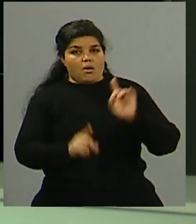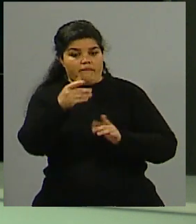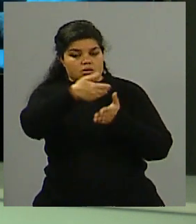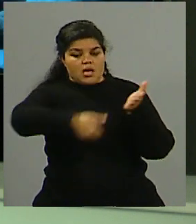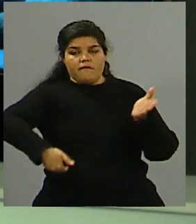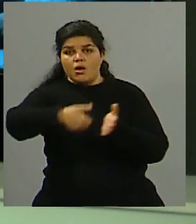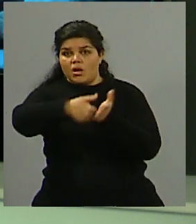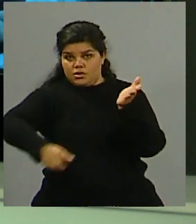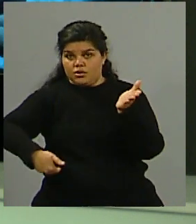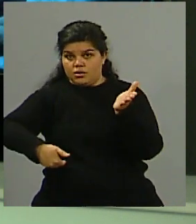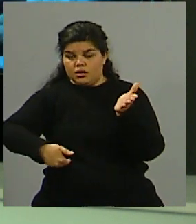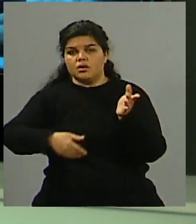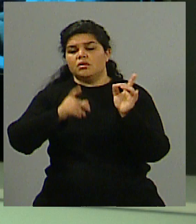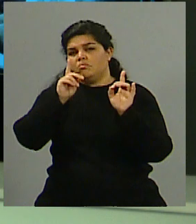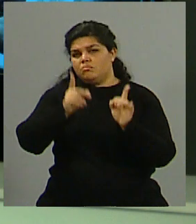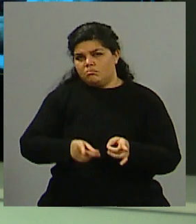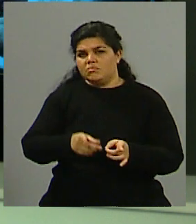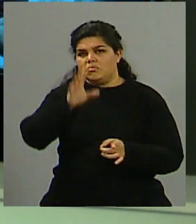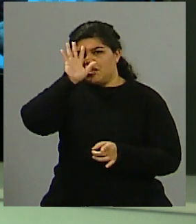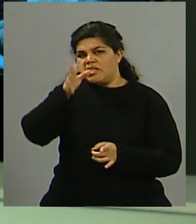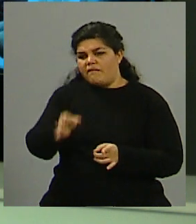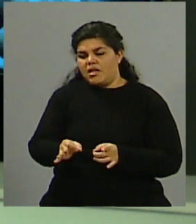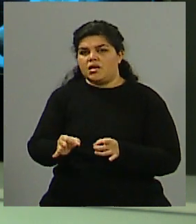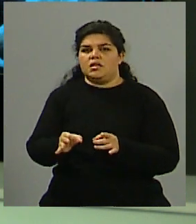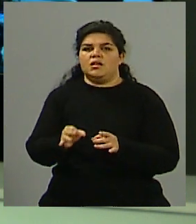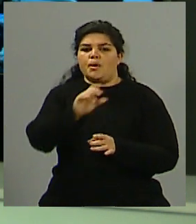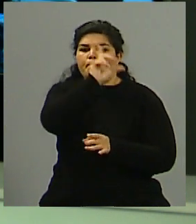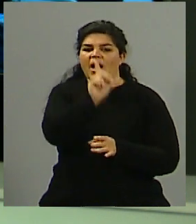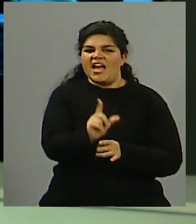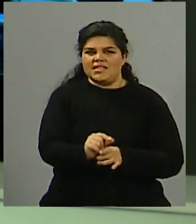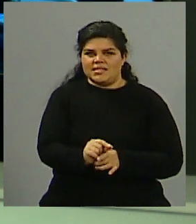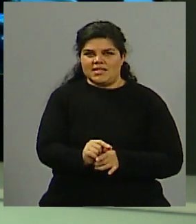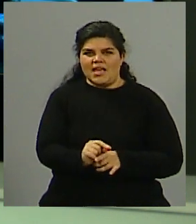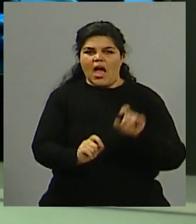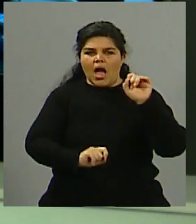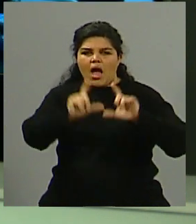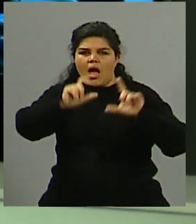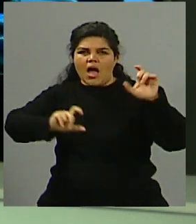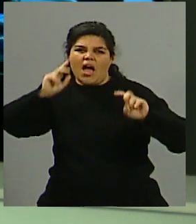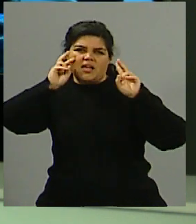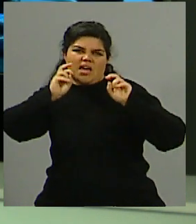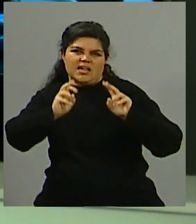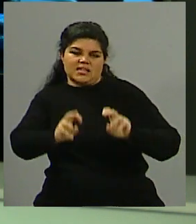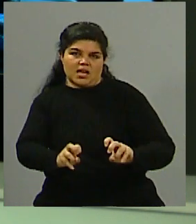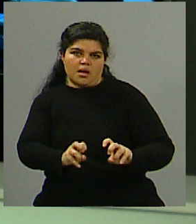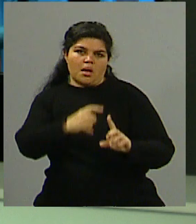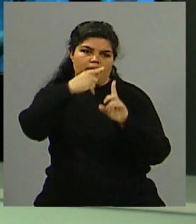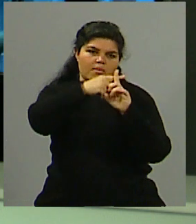para ver en qué nivel está nuestro país en matemáticas, en lengua, por